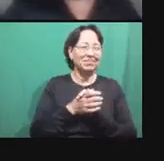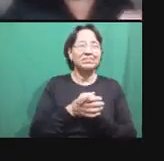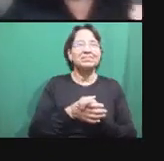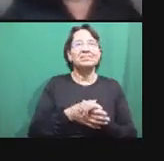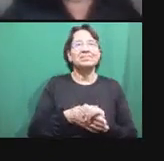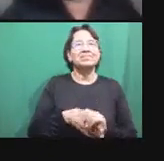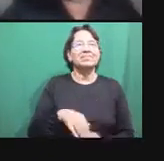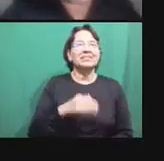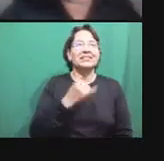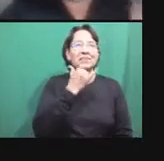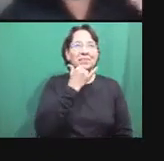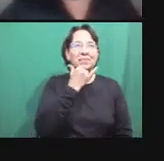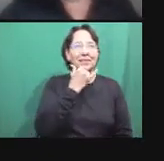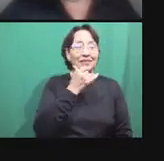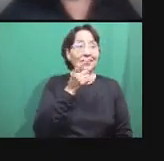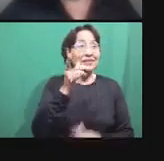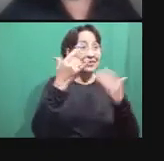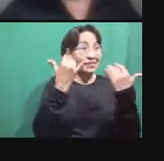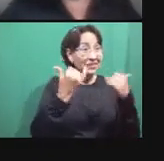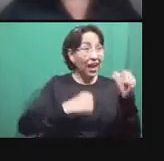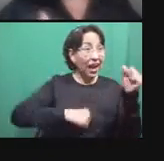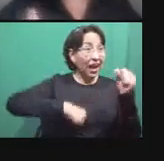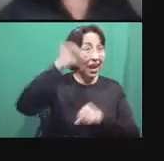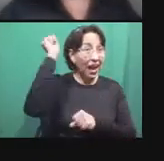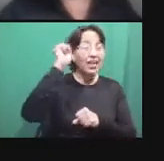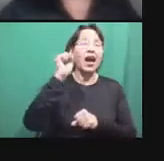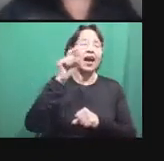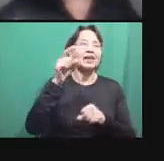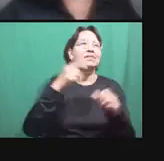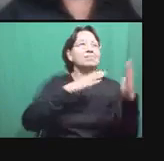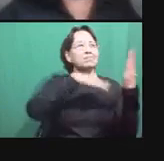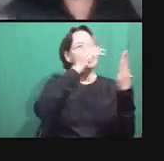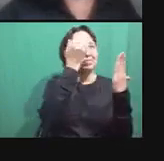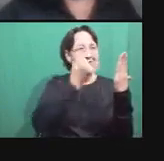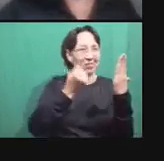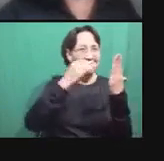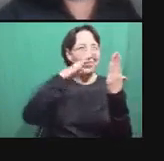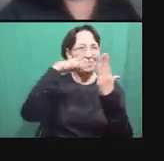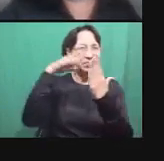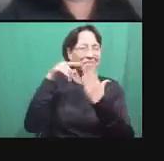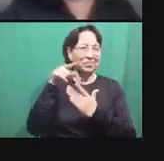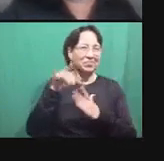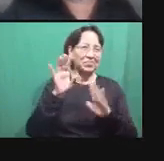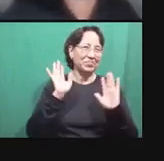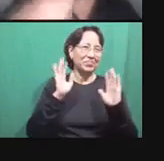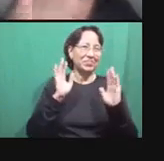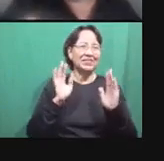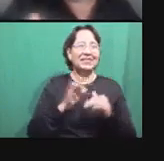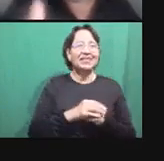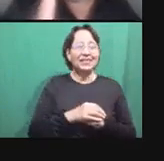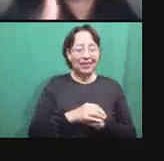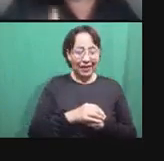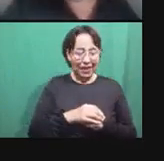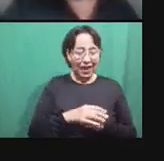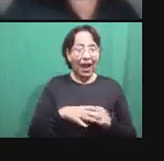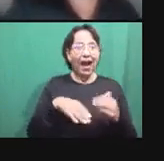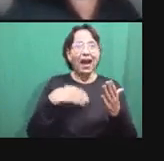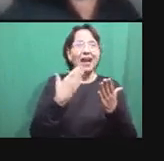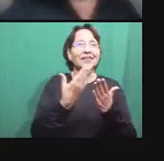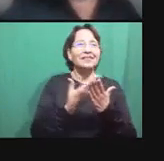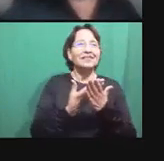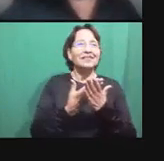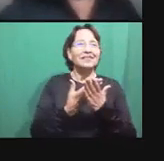sucedía era que se pintaba un mural por día, de tal manera que un gesto iba borrando al otro, hasta que finalmente yo lo que hacía